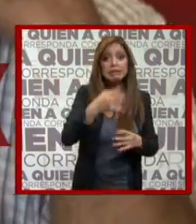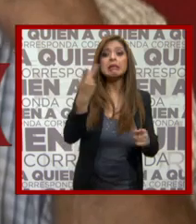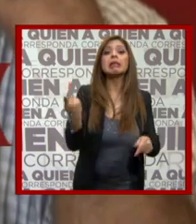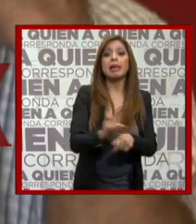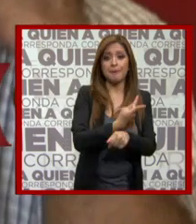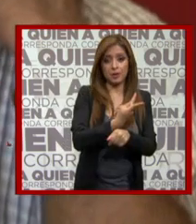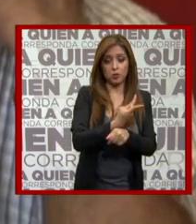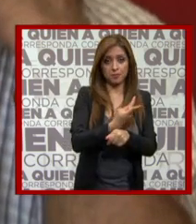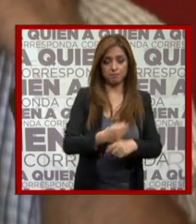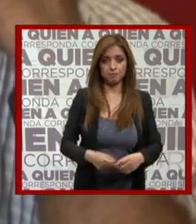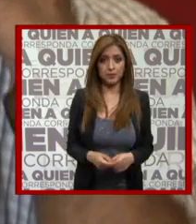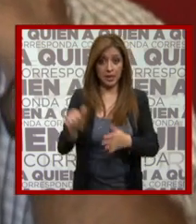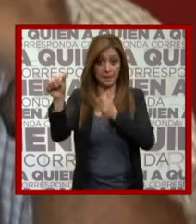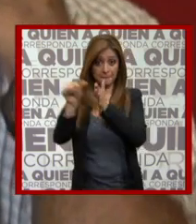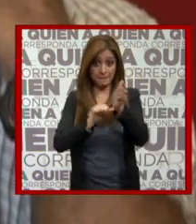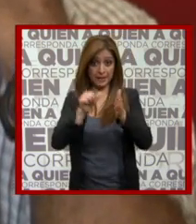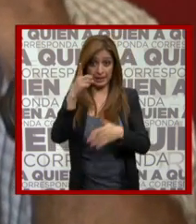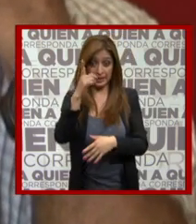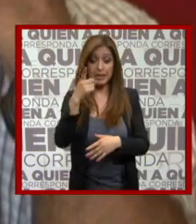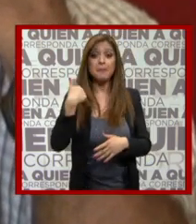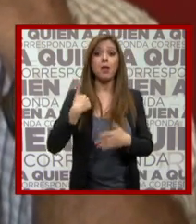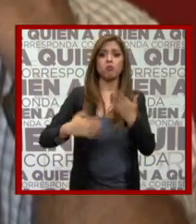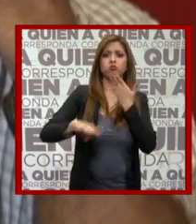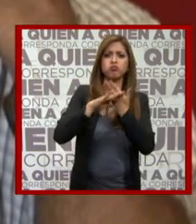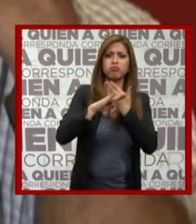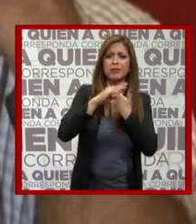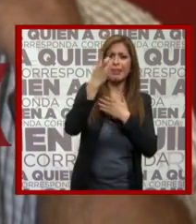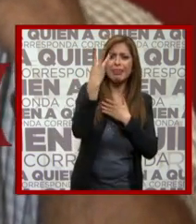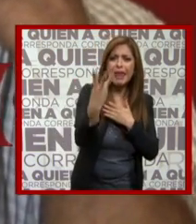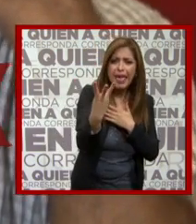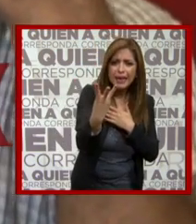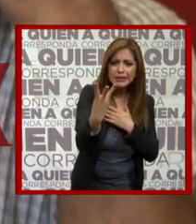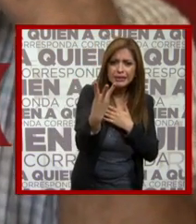El mes de diciembre recibí 3 amenazas.